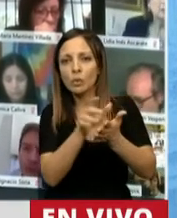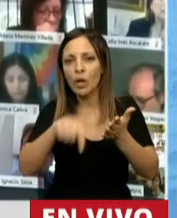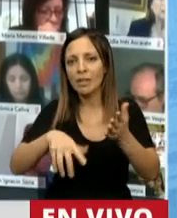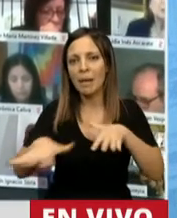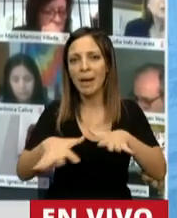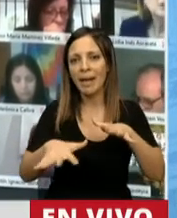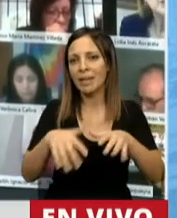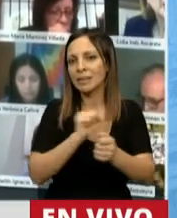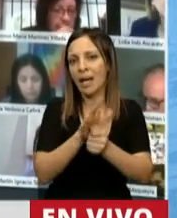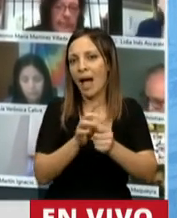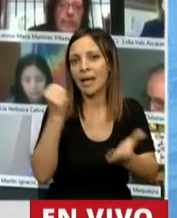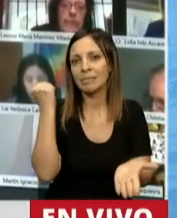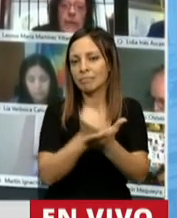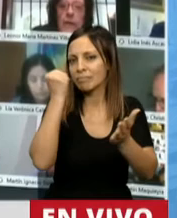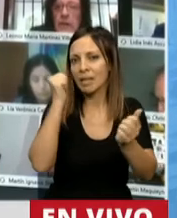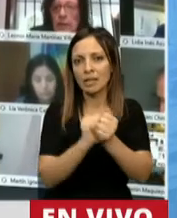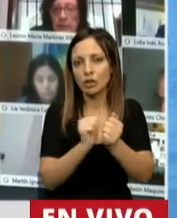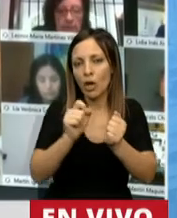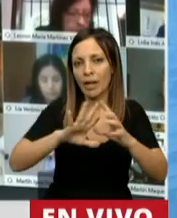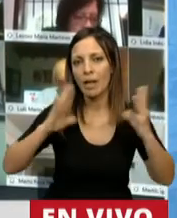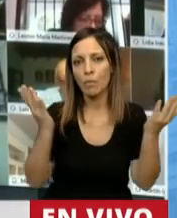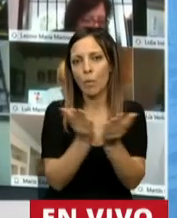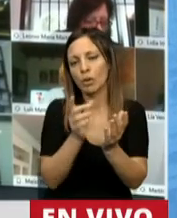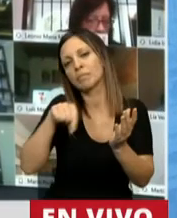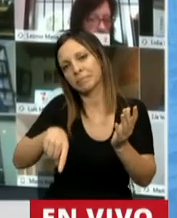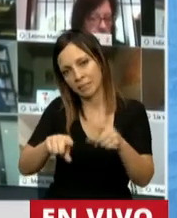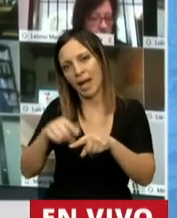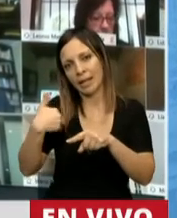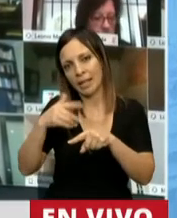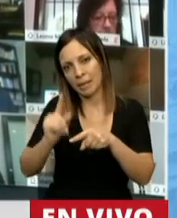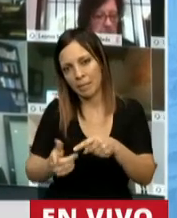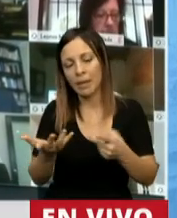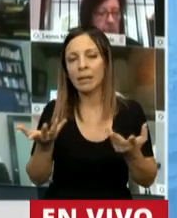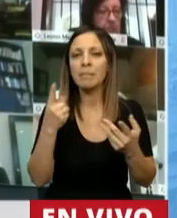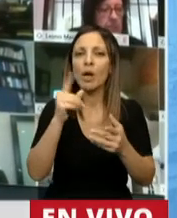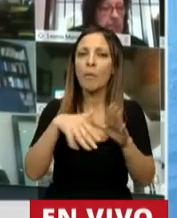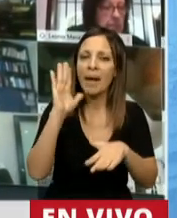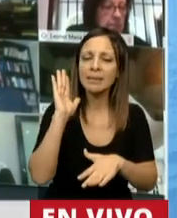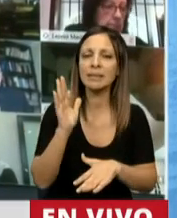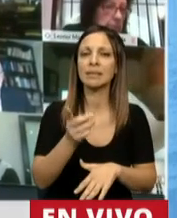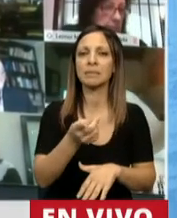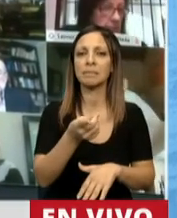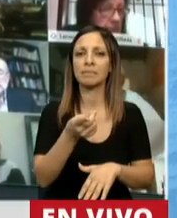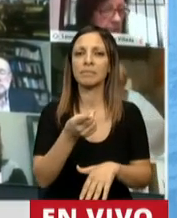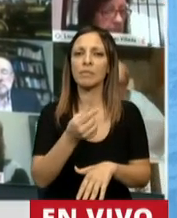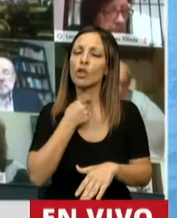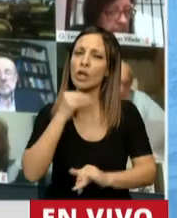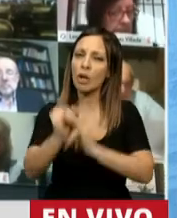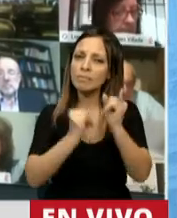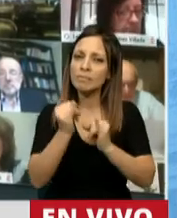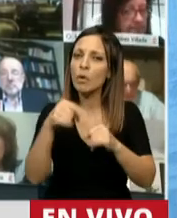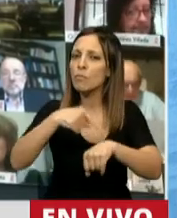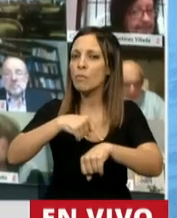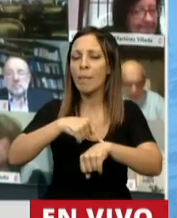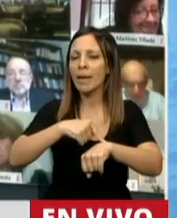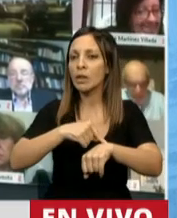esta crisis histórica que vive el mundo y que obviamente vive nuestro país. Pero sobre todo, presidente, lo que quiero plantear es que llegó un momento